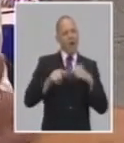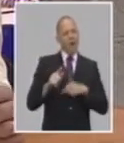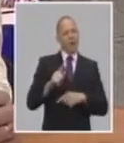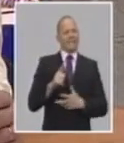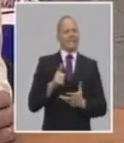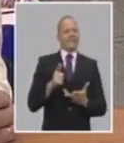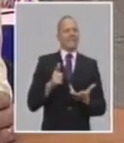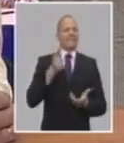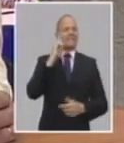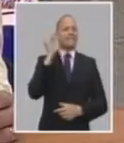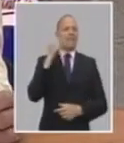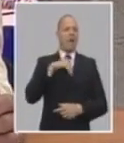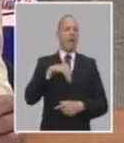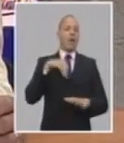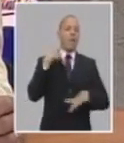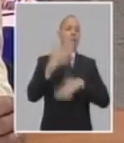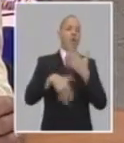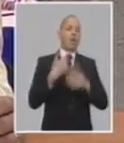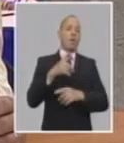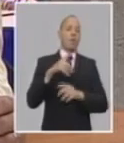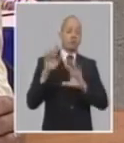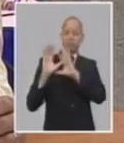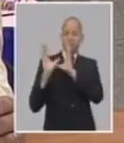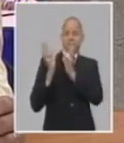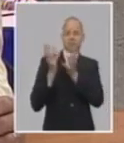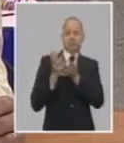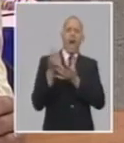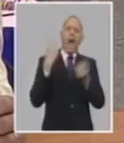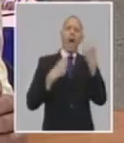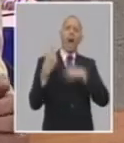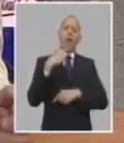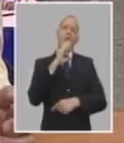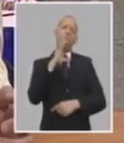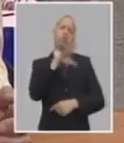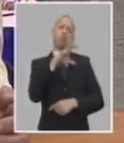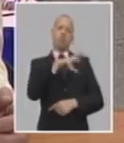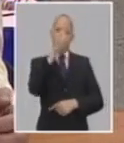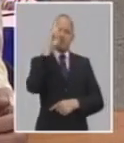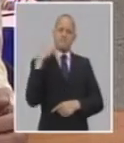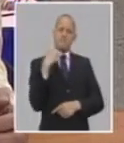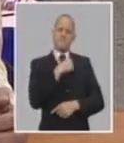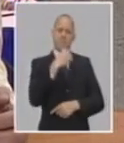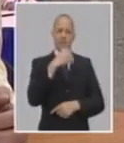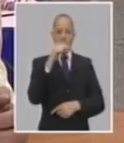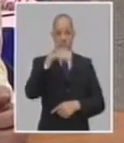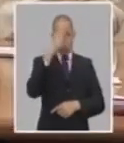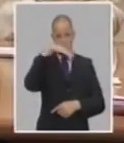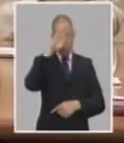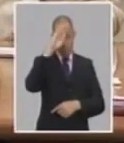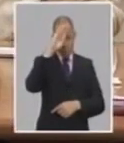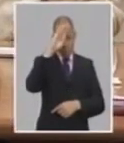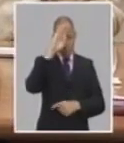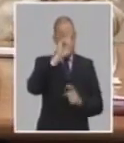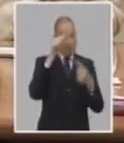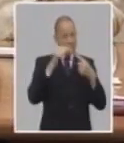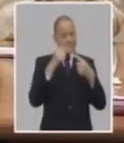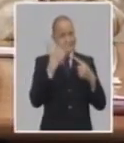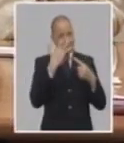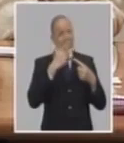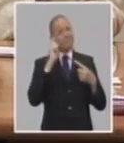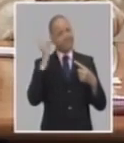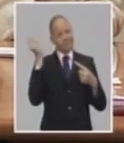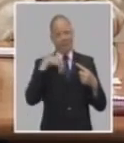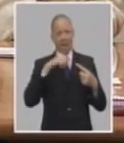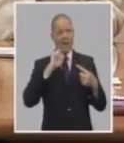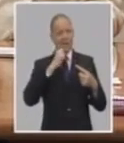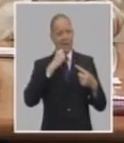que en estos momentos están en el exterior y como parte de la solidaridad. ¿Cuestionamiento? Por un país. Por un país, por Estados Unidos, no